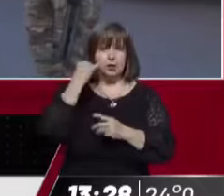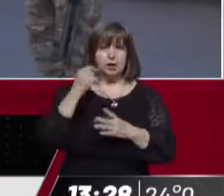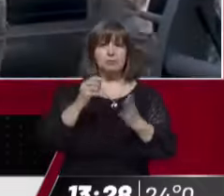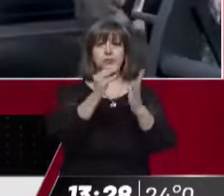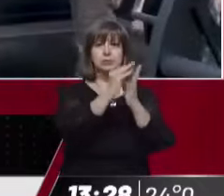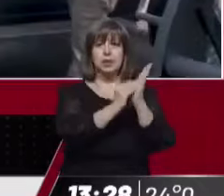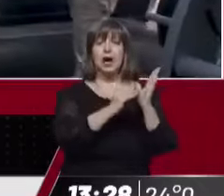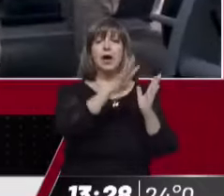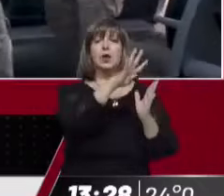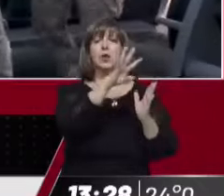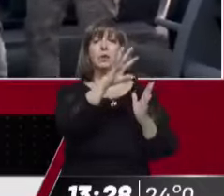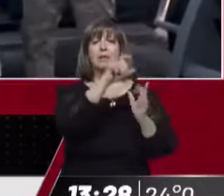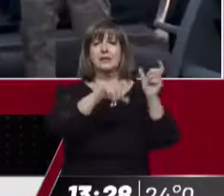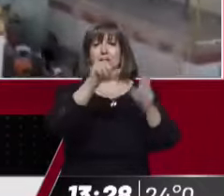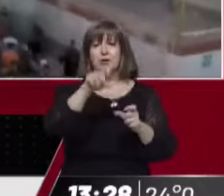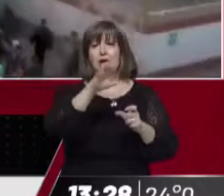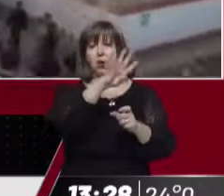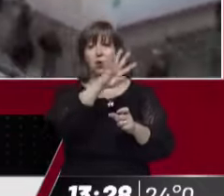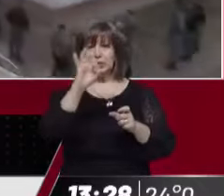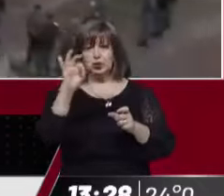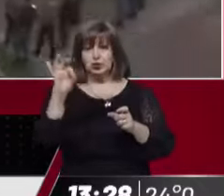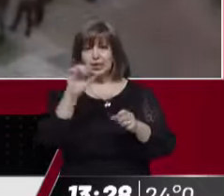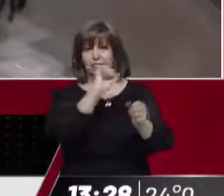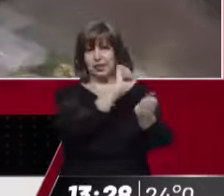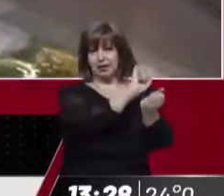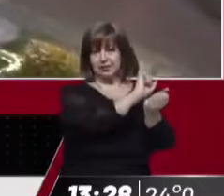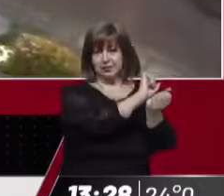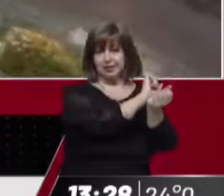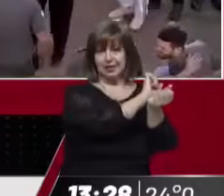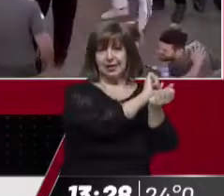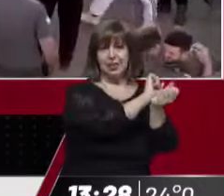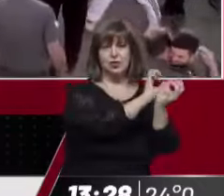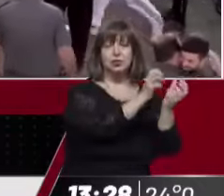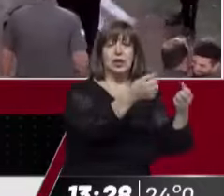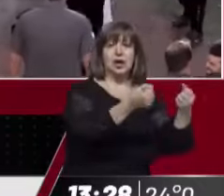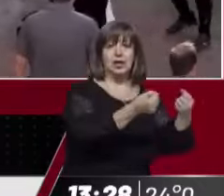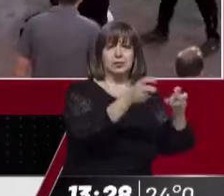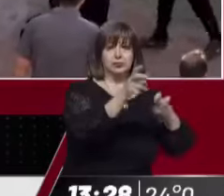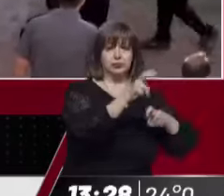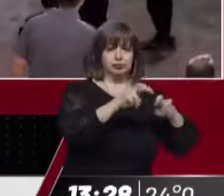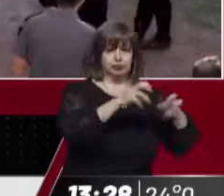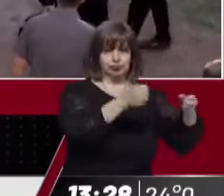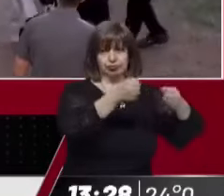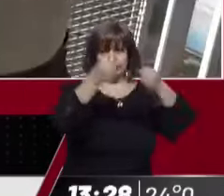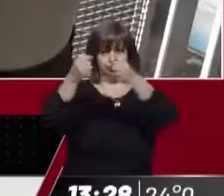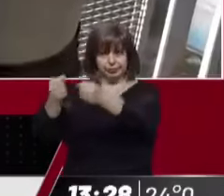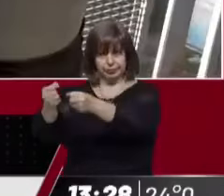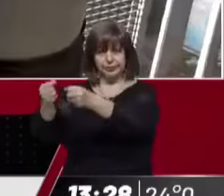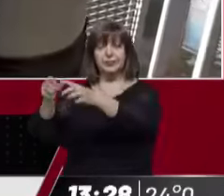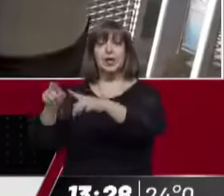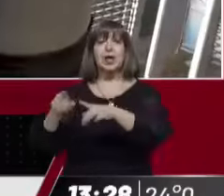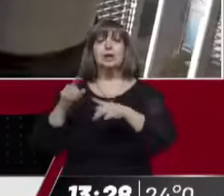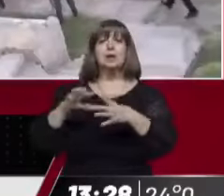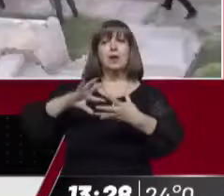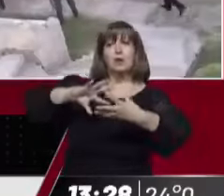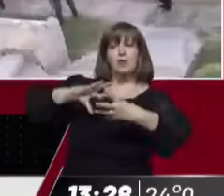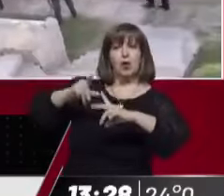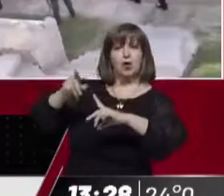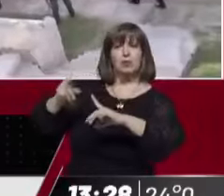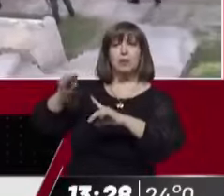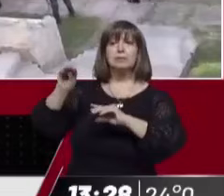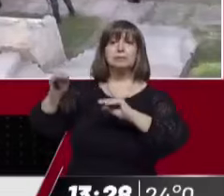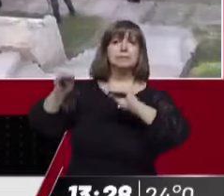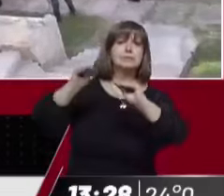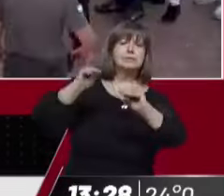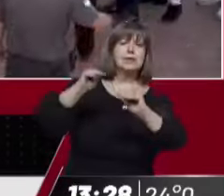400 internos que recién referíamos que han sido trasladados en este fin de semana, sino también con una reingeniería y una reubicación